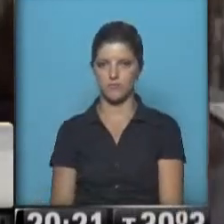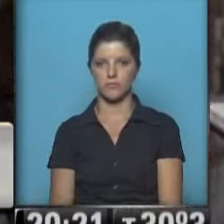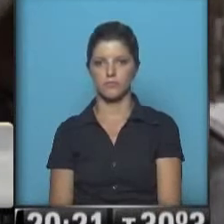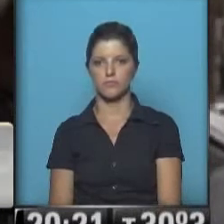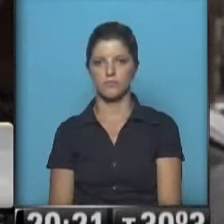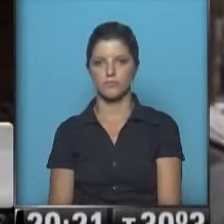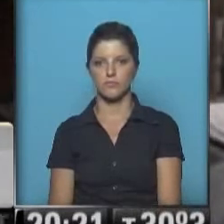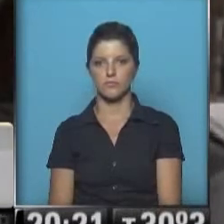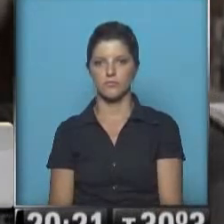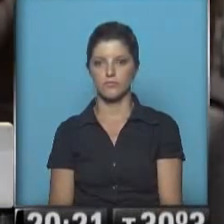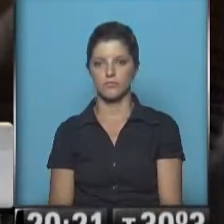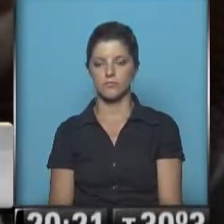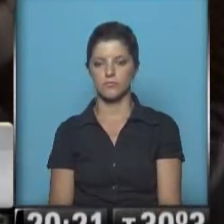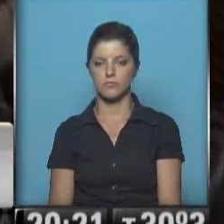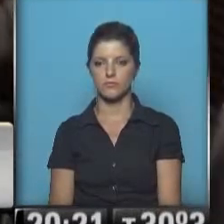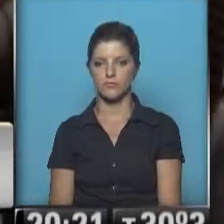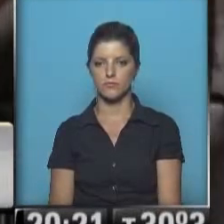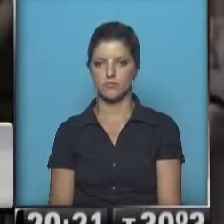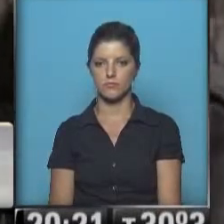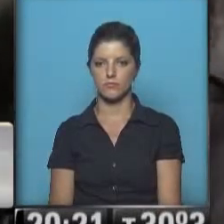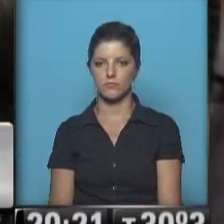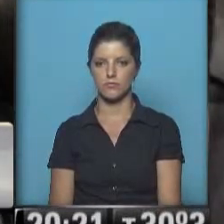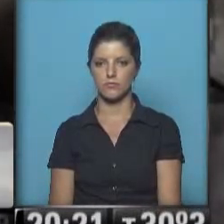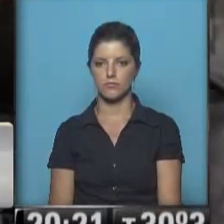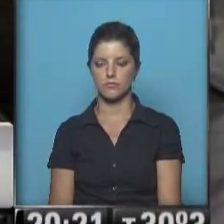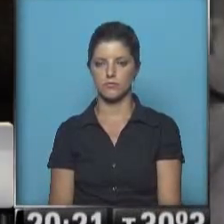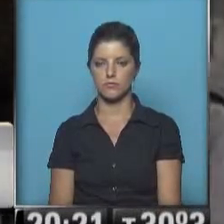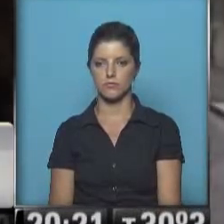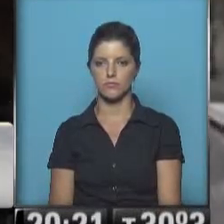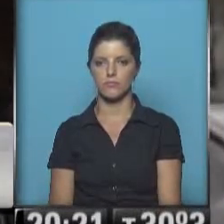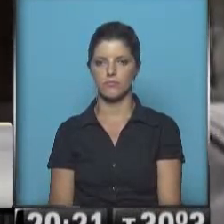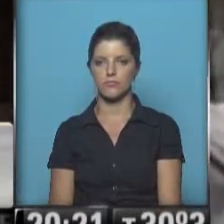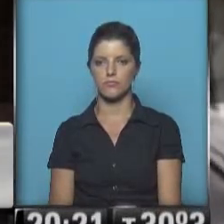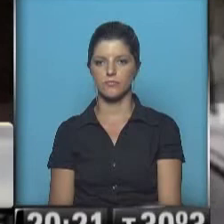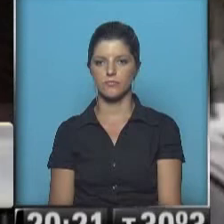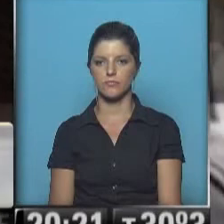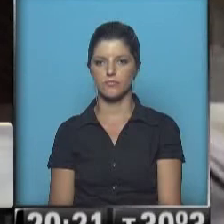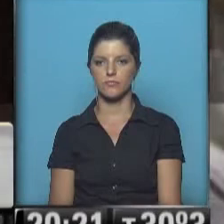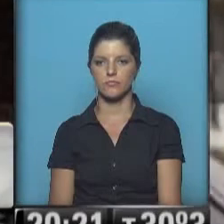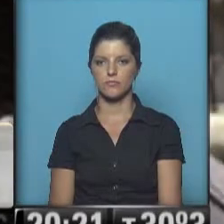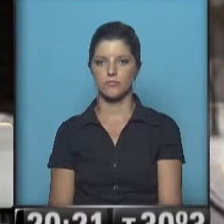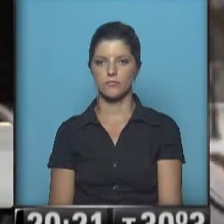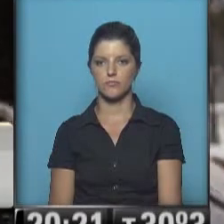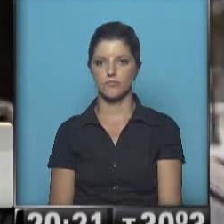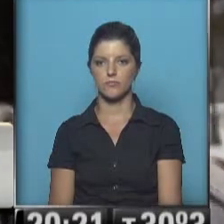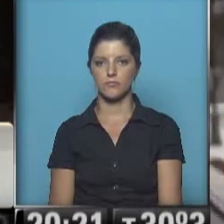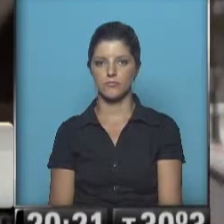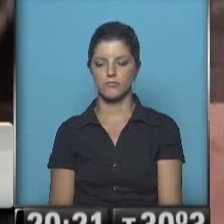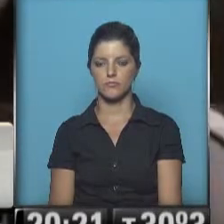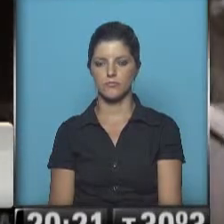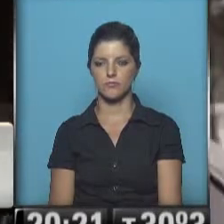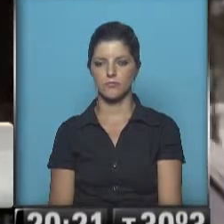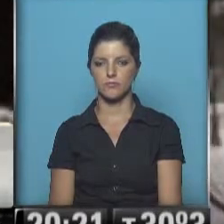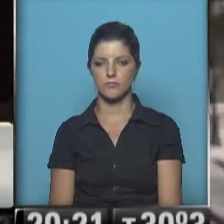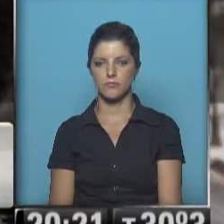carpio problema en la publicación europea de panamá de visitantes está de vuelta además de esto moderno y más de mil by sim